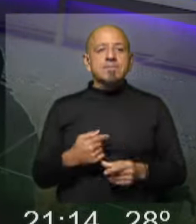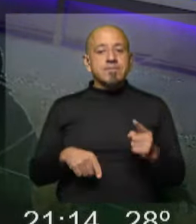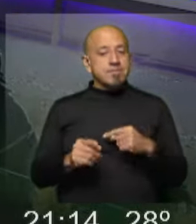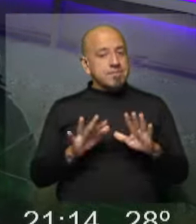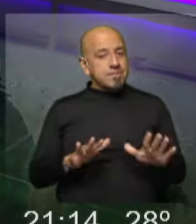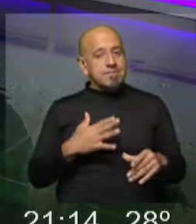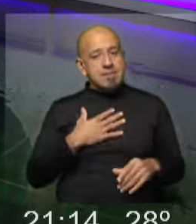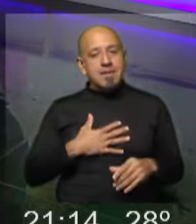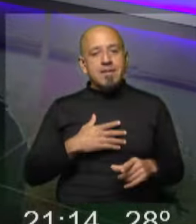que estuvo muy bien eh otro que lo está dando